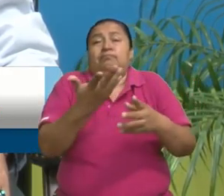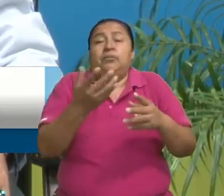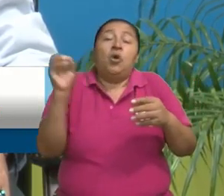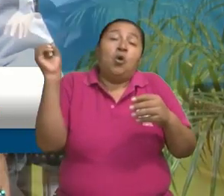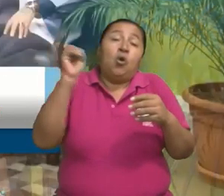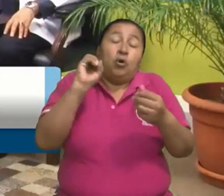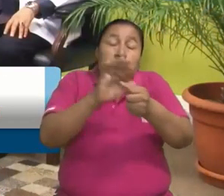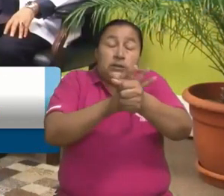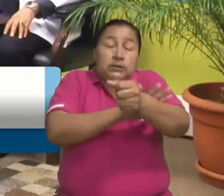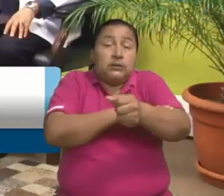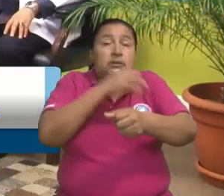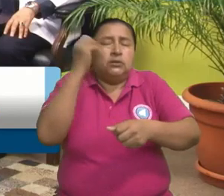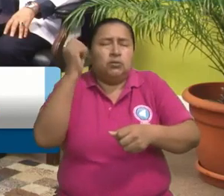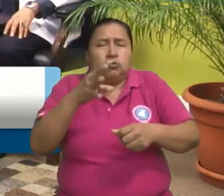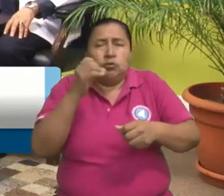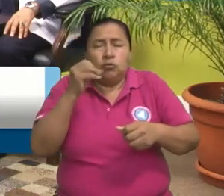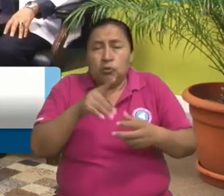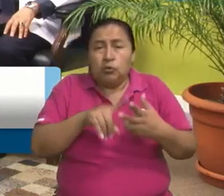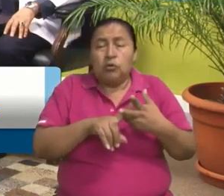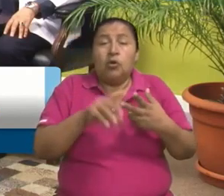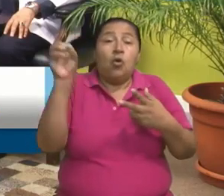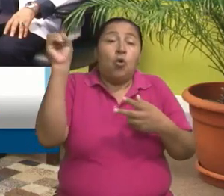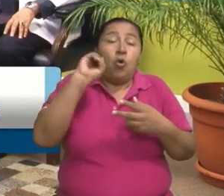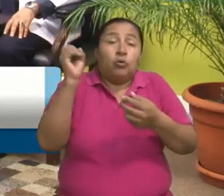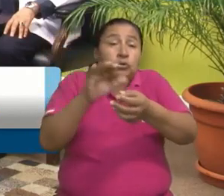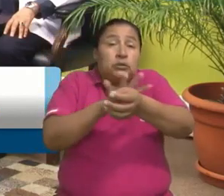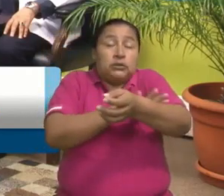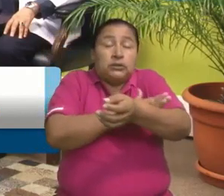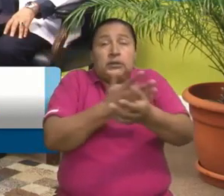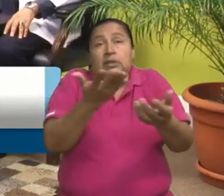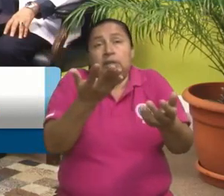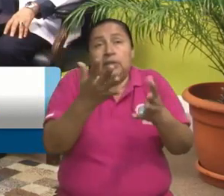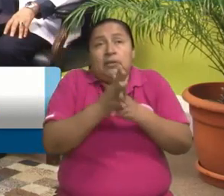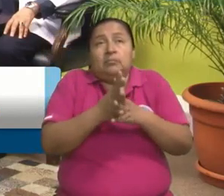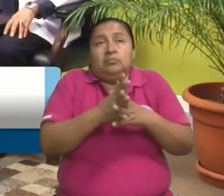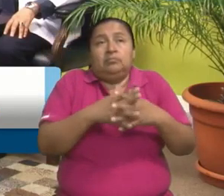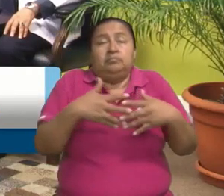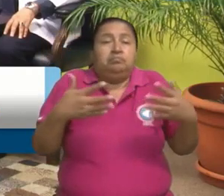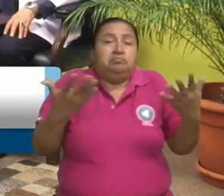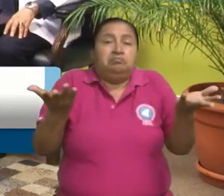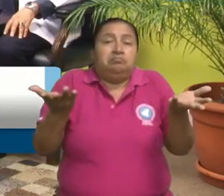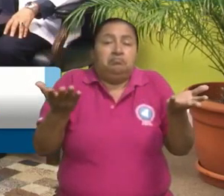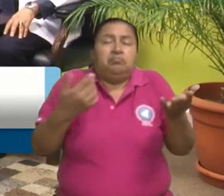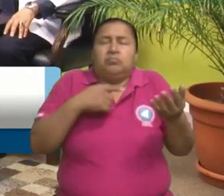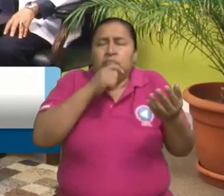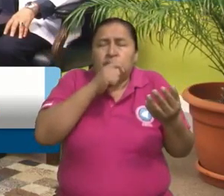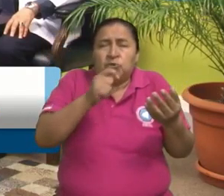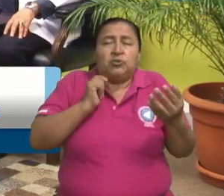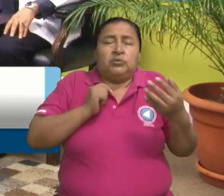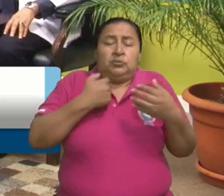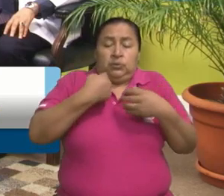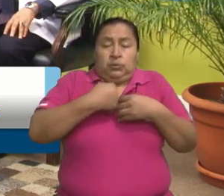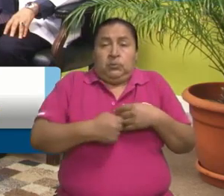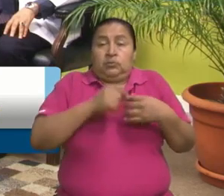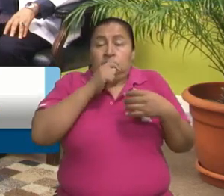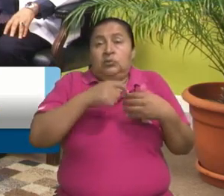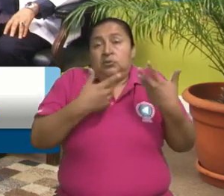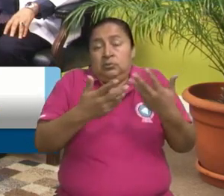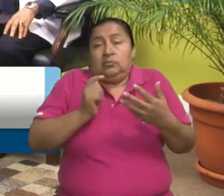sentir dolor o sentir este a grado puede estar porque